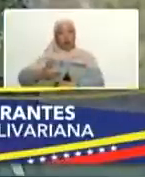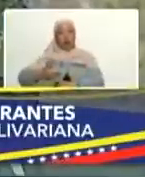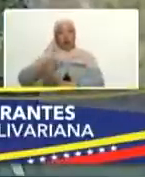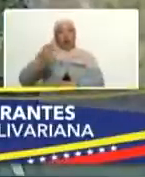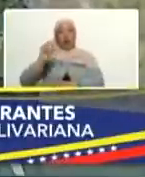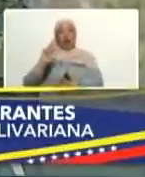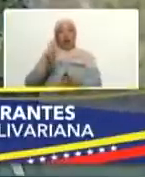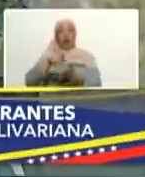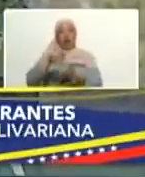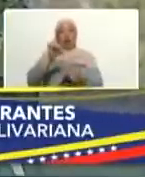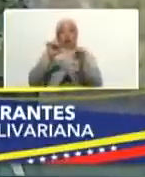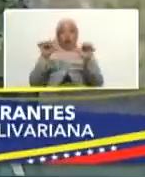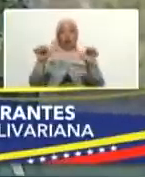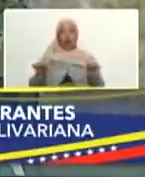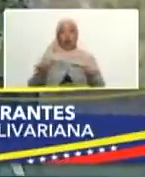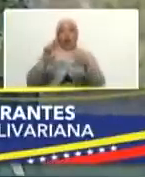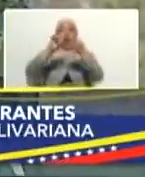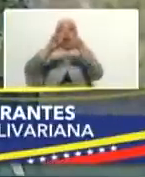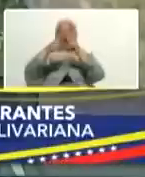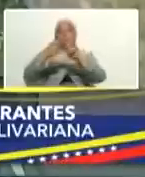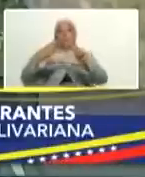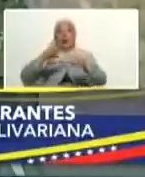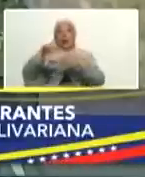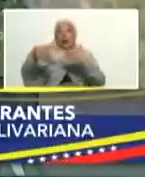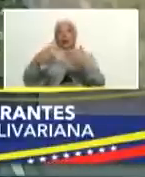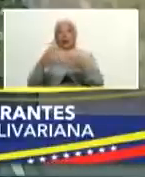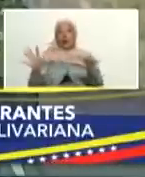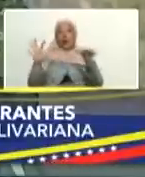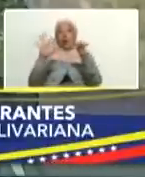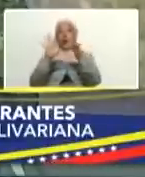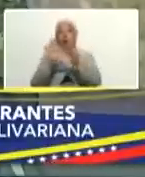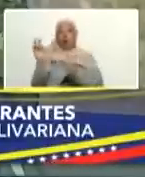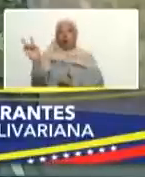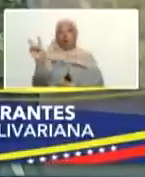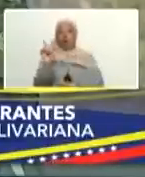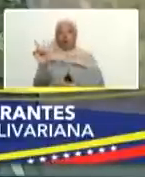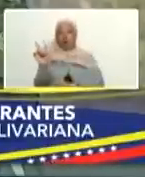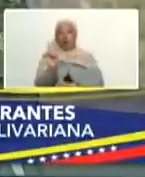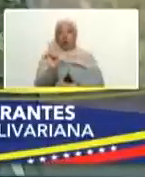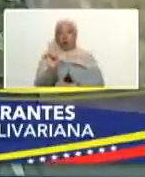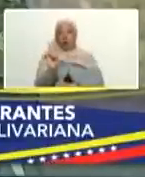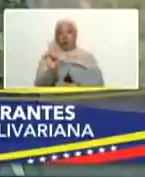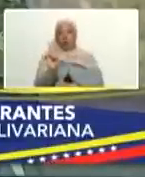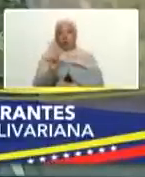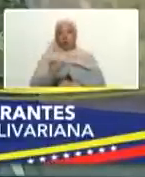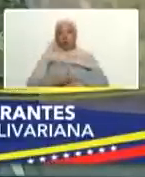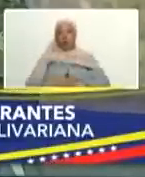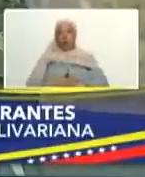vertebral de la paz, la estabilidad y la unión de Venezuela.